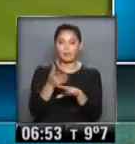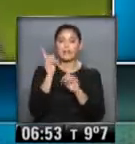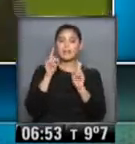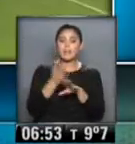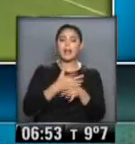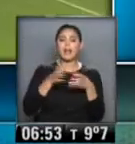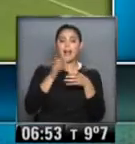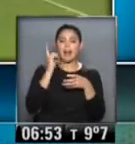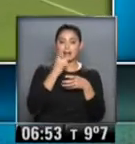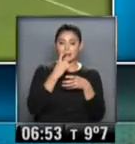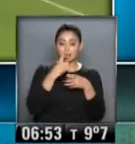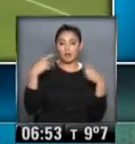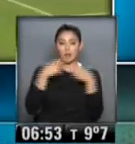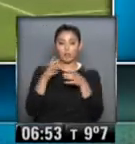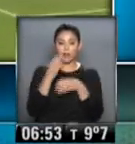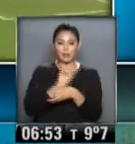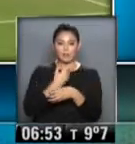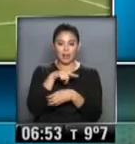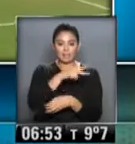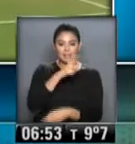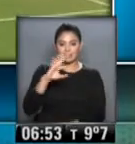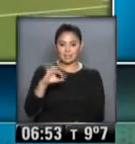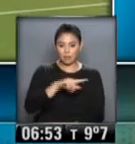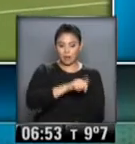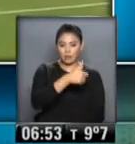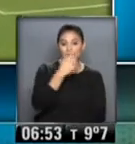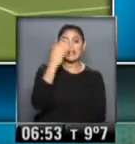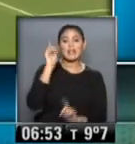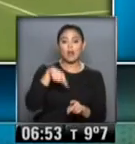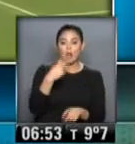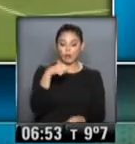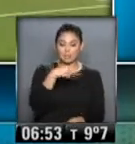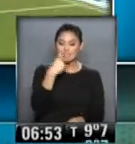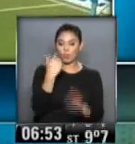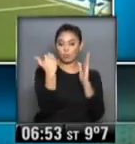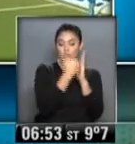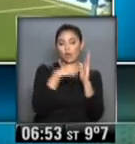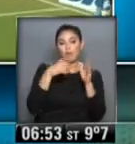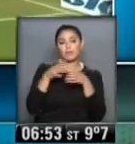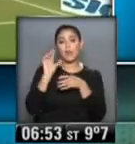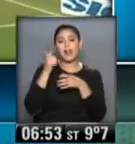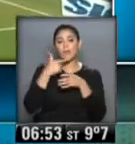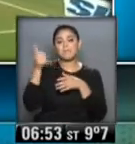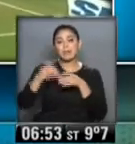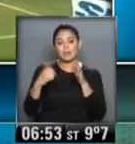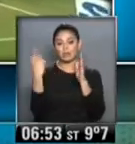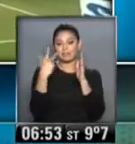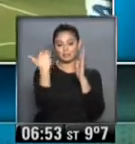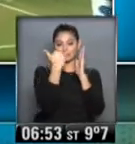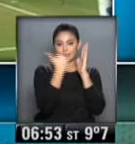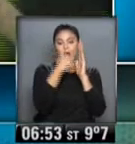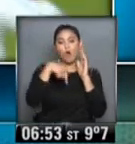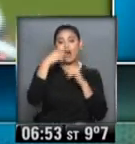River venció a Atlético Rafaela 3-0 y es segundo, superando a Lanús, que perdió en San Juan. Hoy se